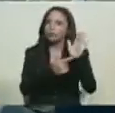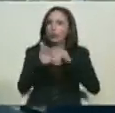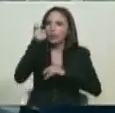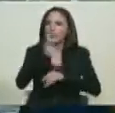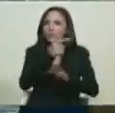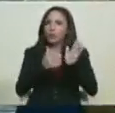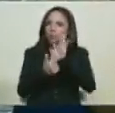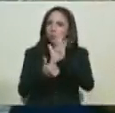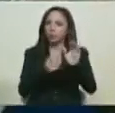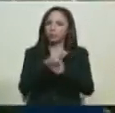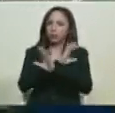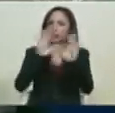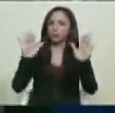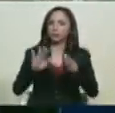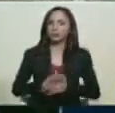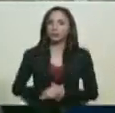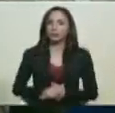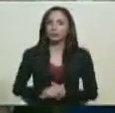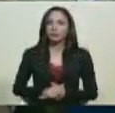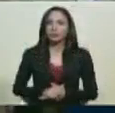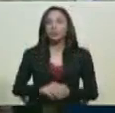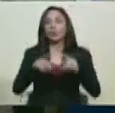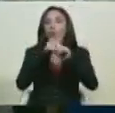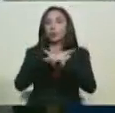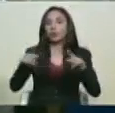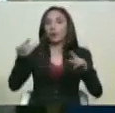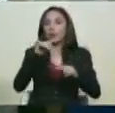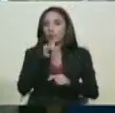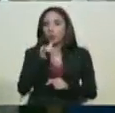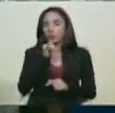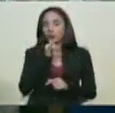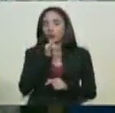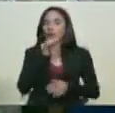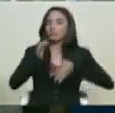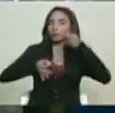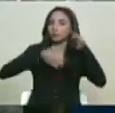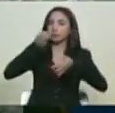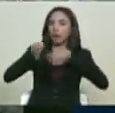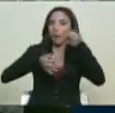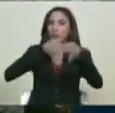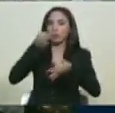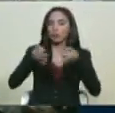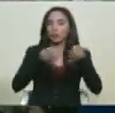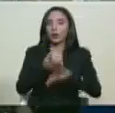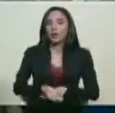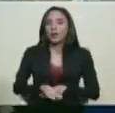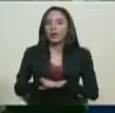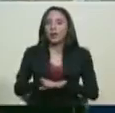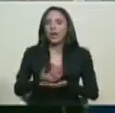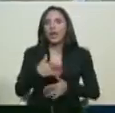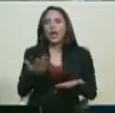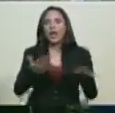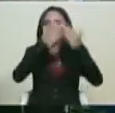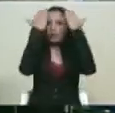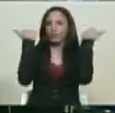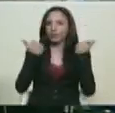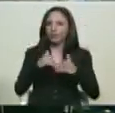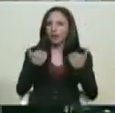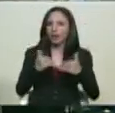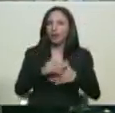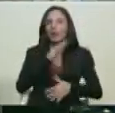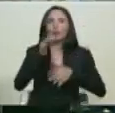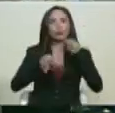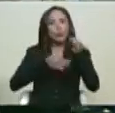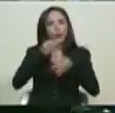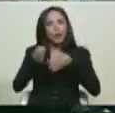el mundo. Otra de las cosas a destacar fueron las palabras de la presidenta del máximo ente comicial al principio